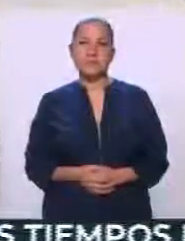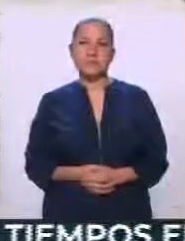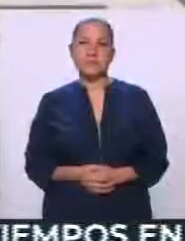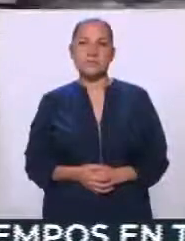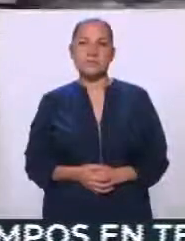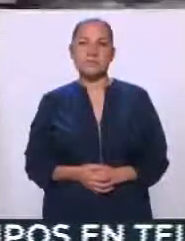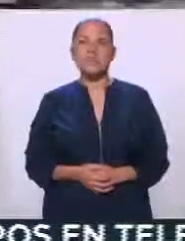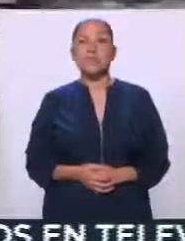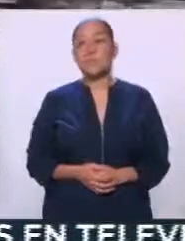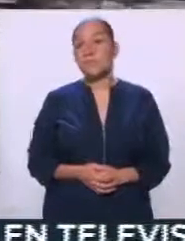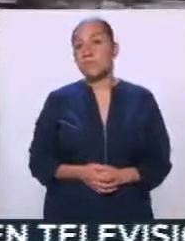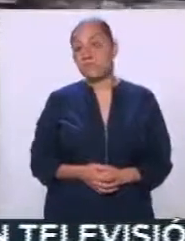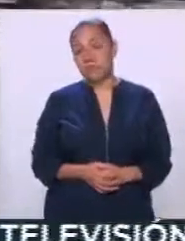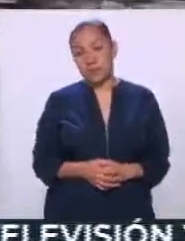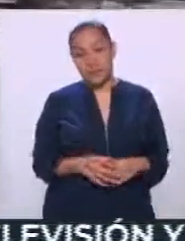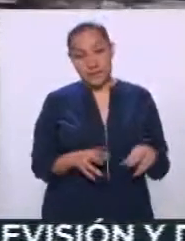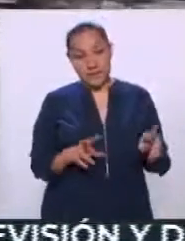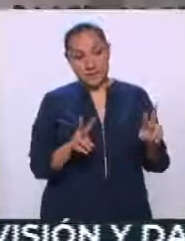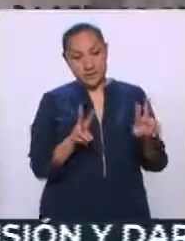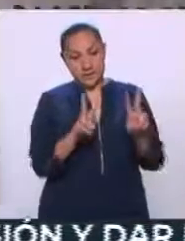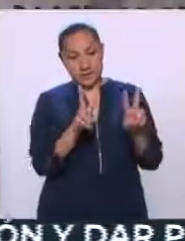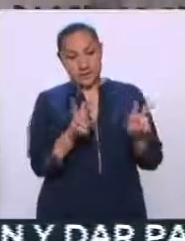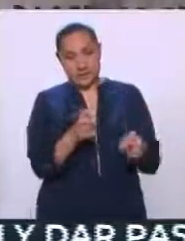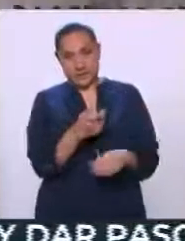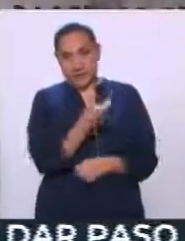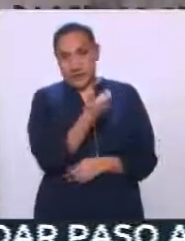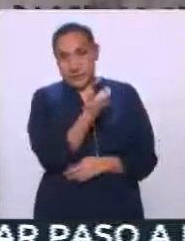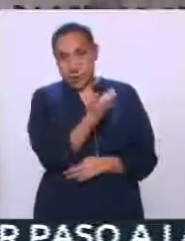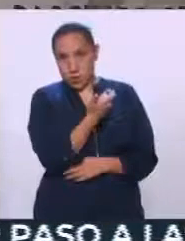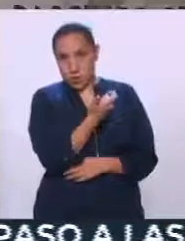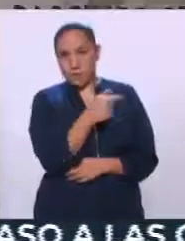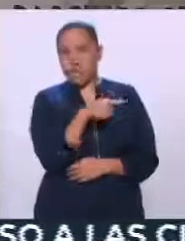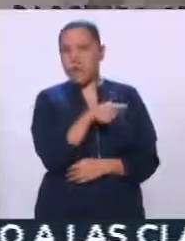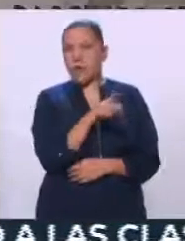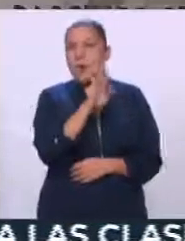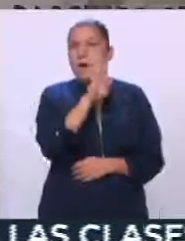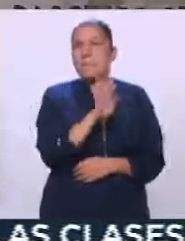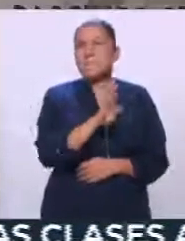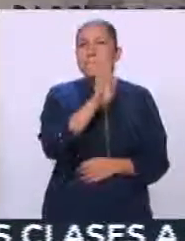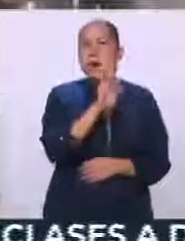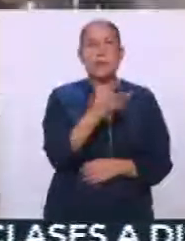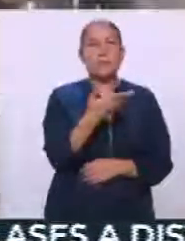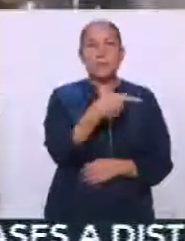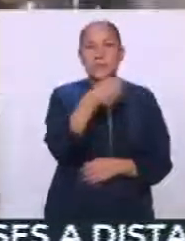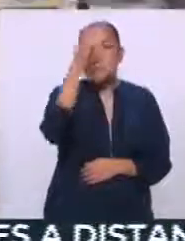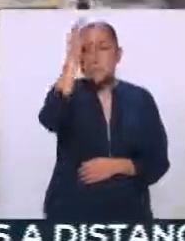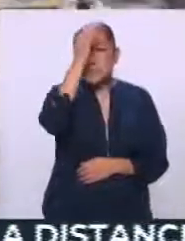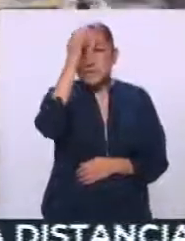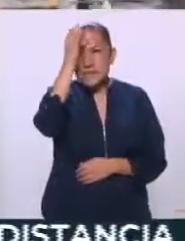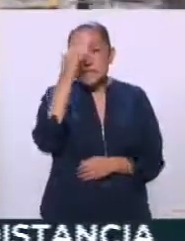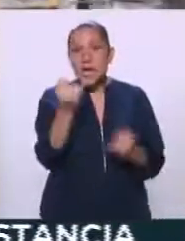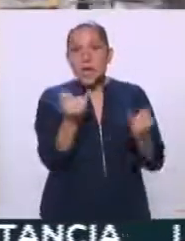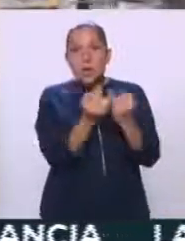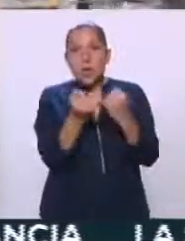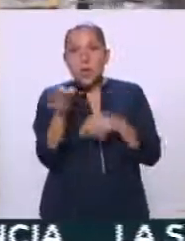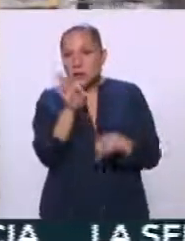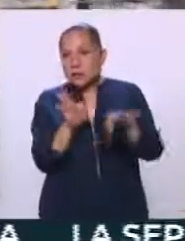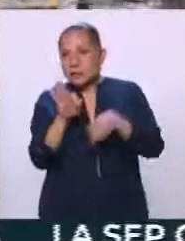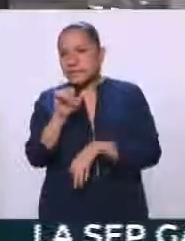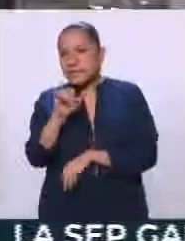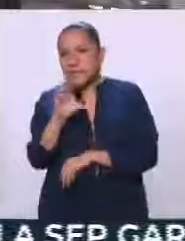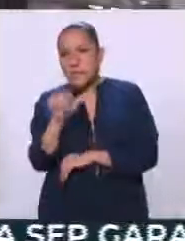La economía se le ha vendido como si fuera una ciencia objetiva, como si fuera física, ¿no? Como si fuera ingeniería, cuando en realidad no lo